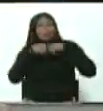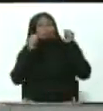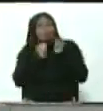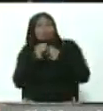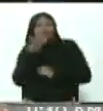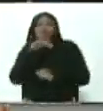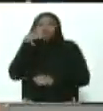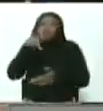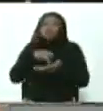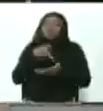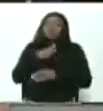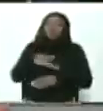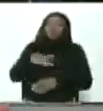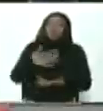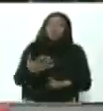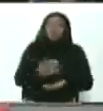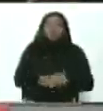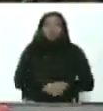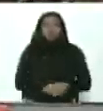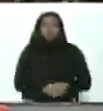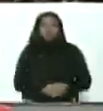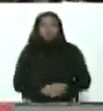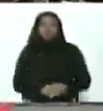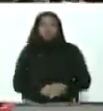¿dónde están?